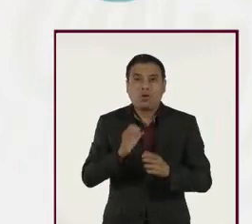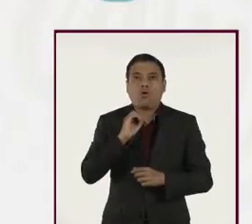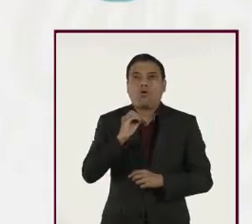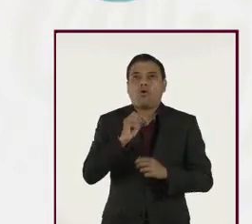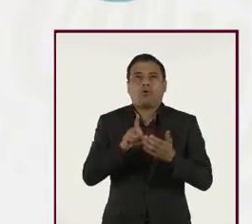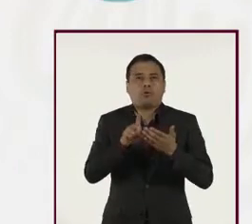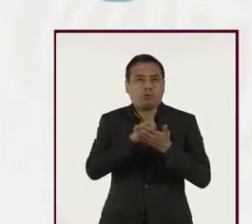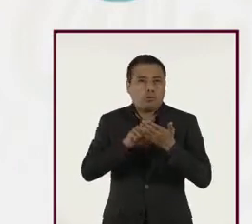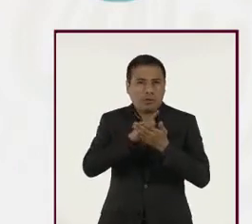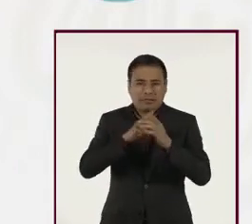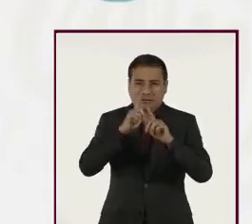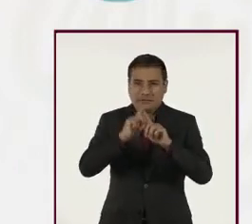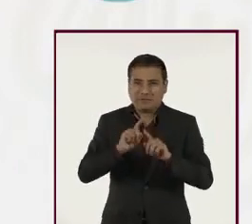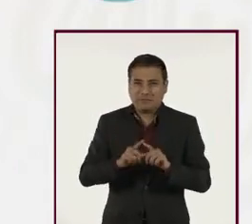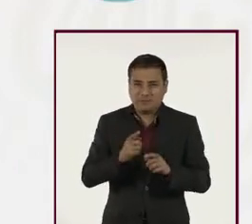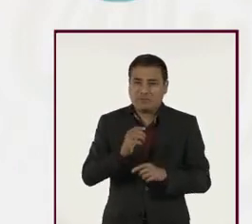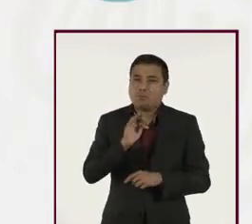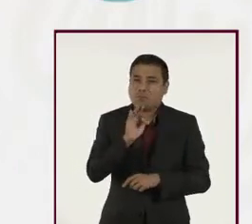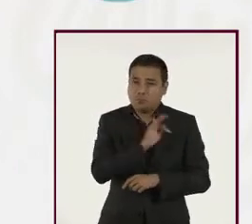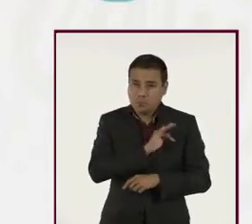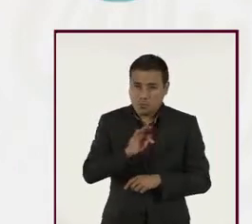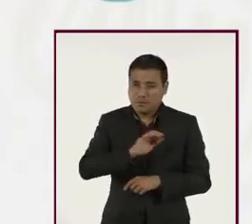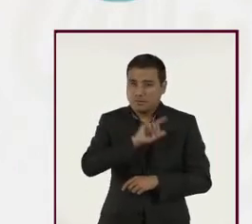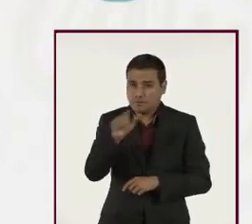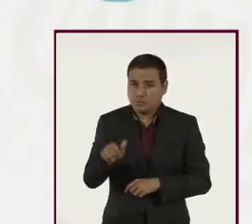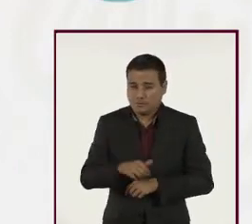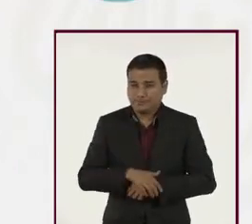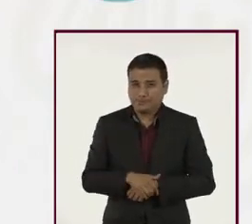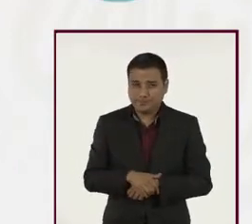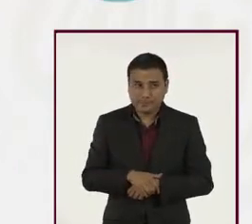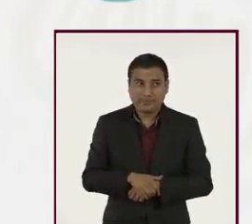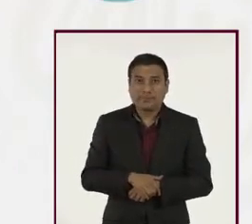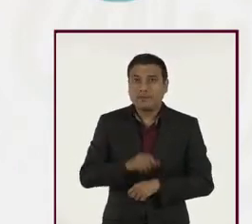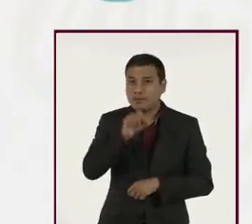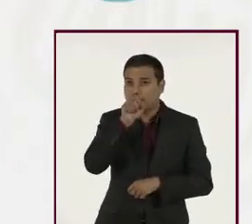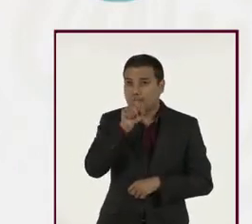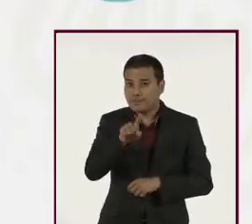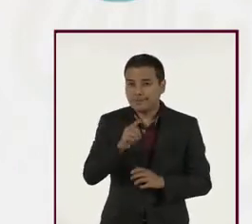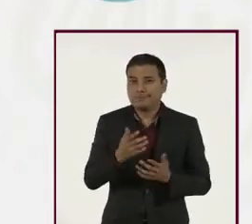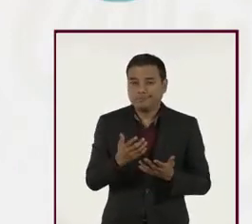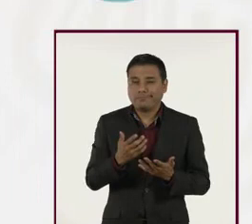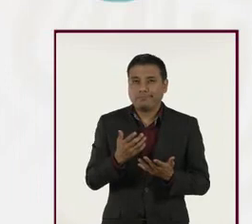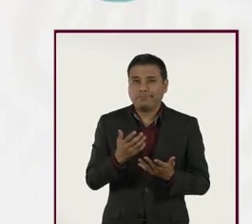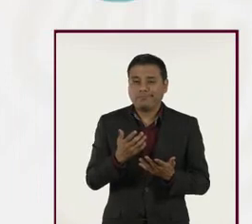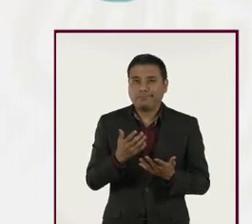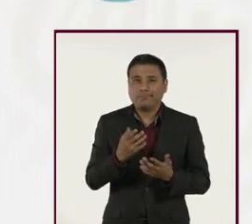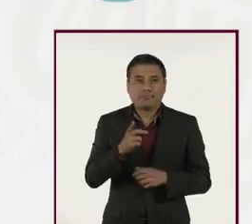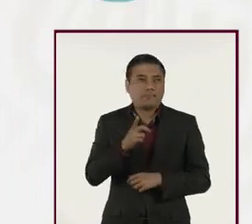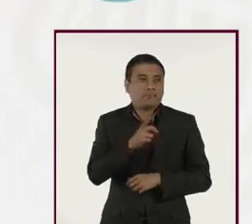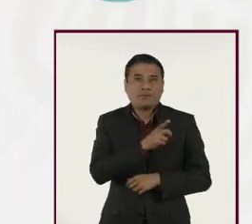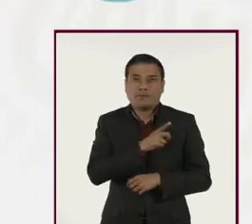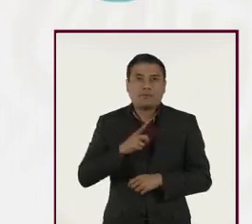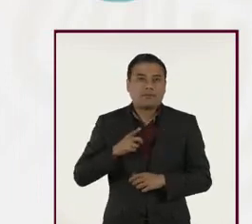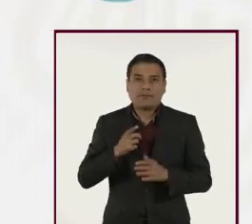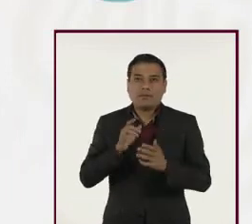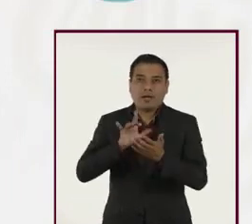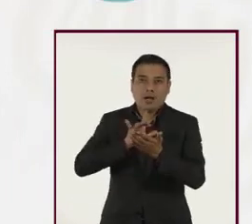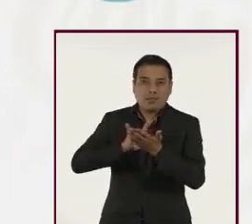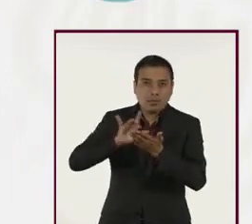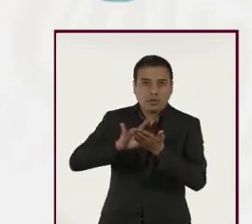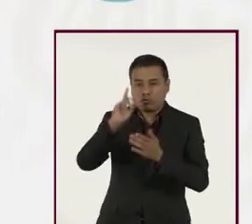en los pacientes con trastornos de la conducta alimentaria. Y bueno, requerimos también que se involucre algún proceso